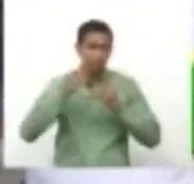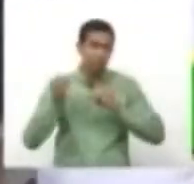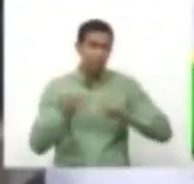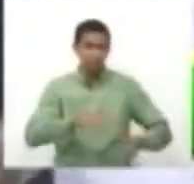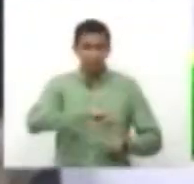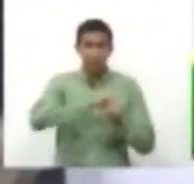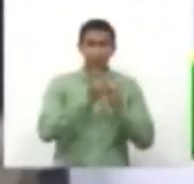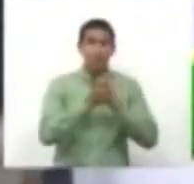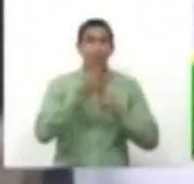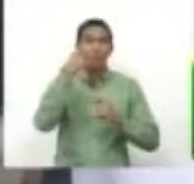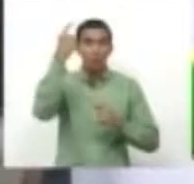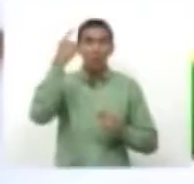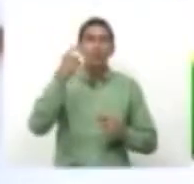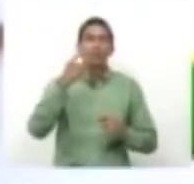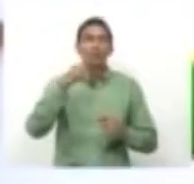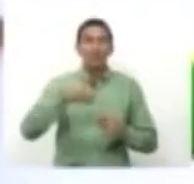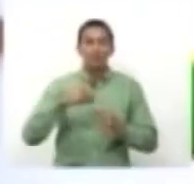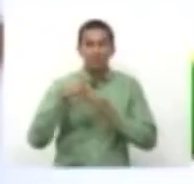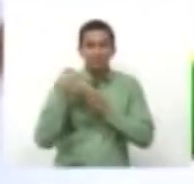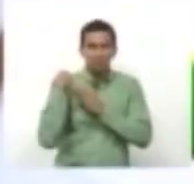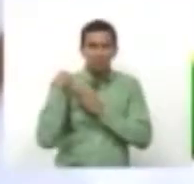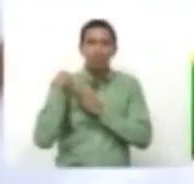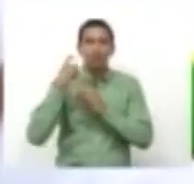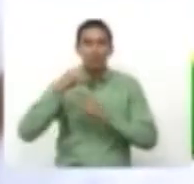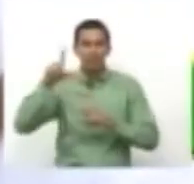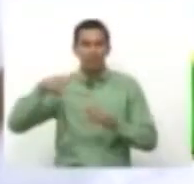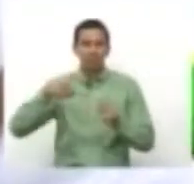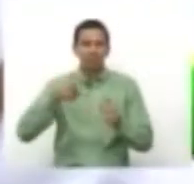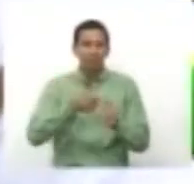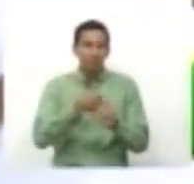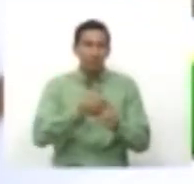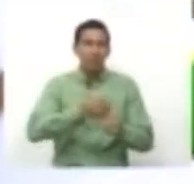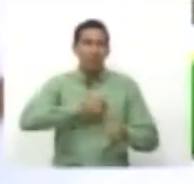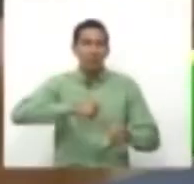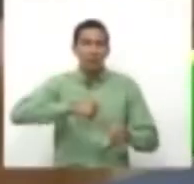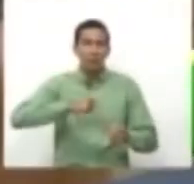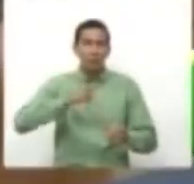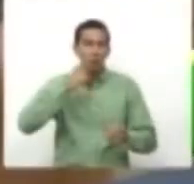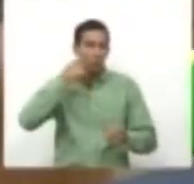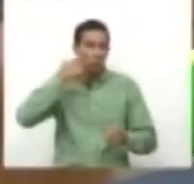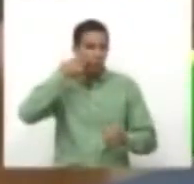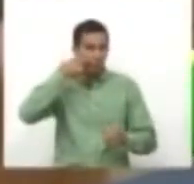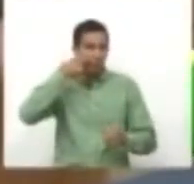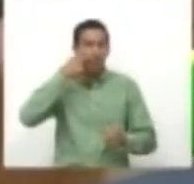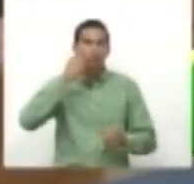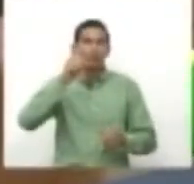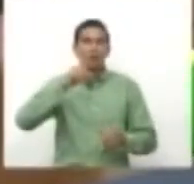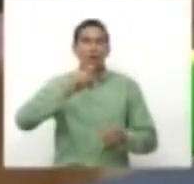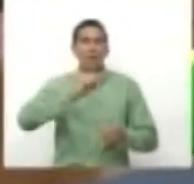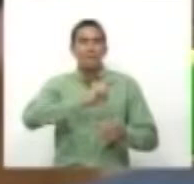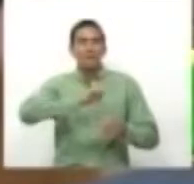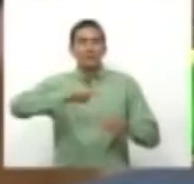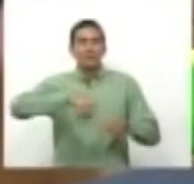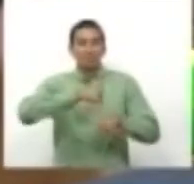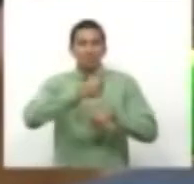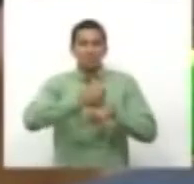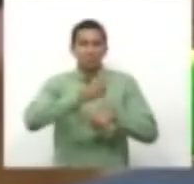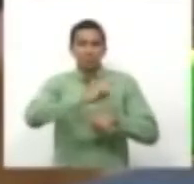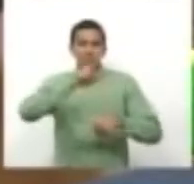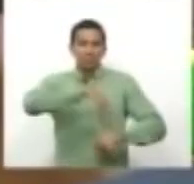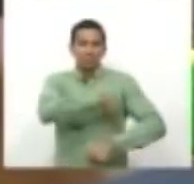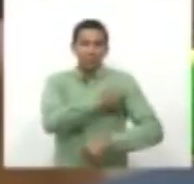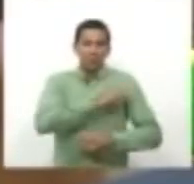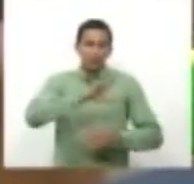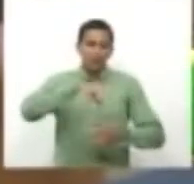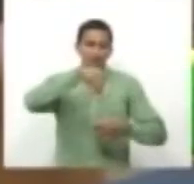misión sobrecae sobre la Dirección de Derechos Humanos del Viceministerio del Interior. Tenemos un acompañamiento y un trabajo muy de la mano de las